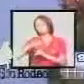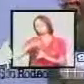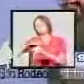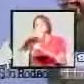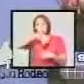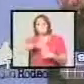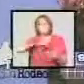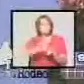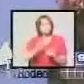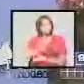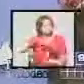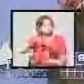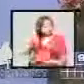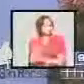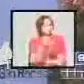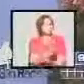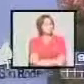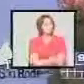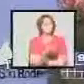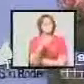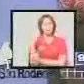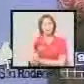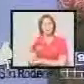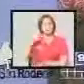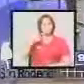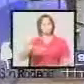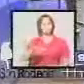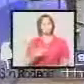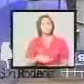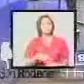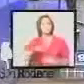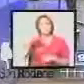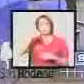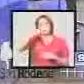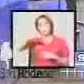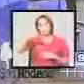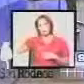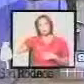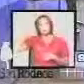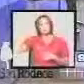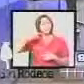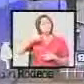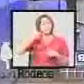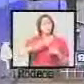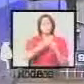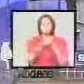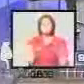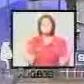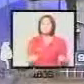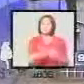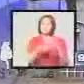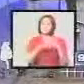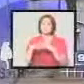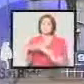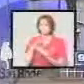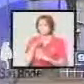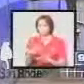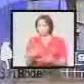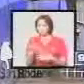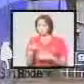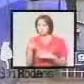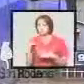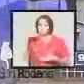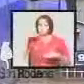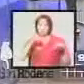ello consultaba. Usted nos menciona, don Juan Carlos, que son, que se hacen muchos préstamos. ¿A qué nivel